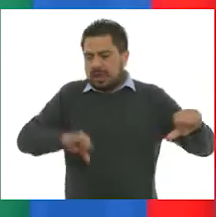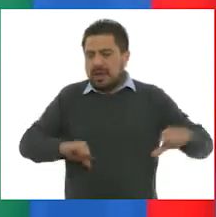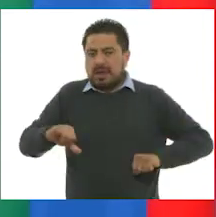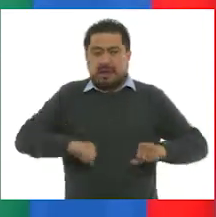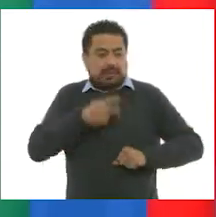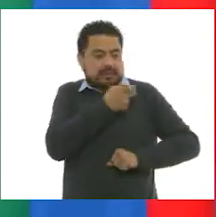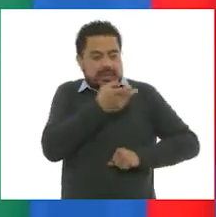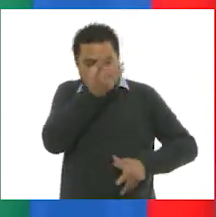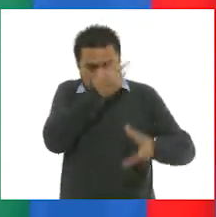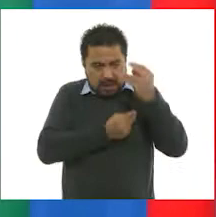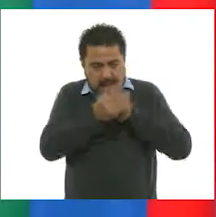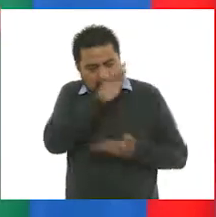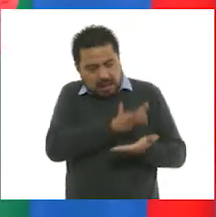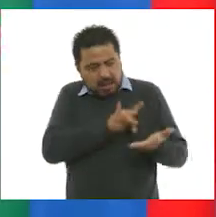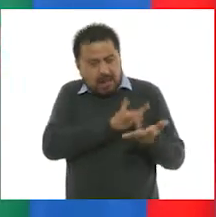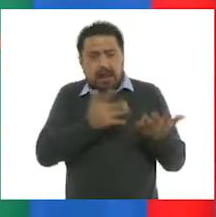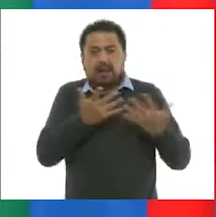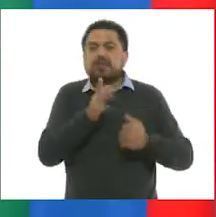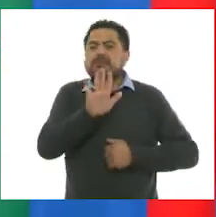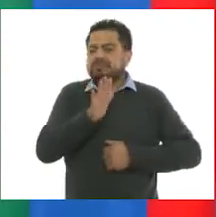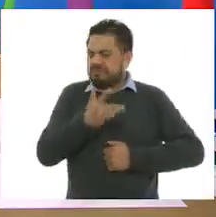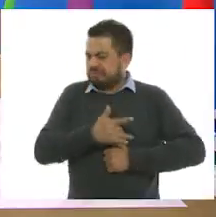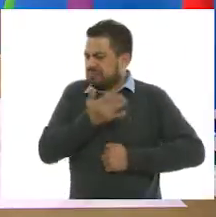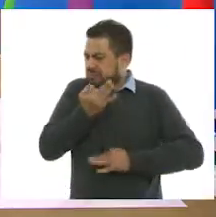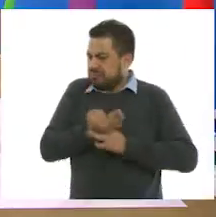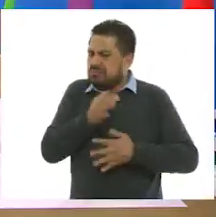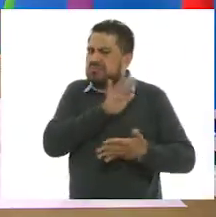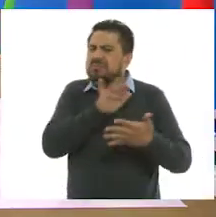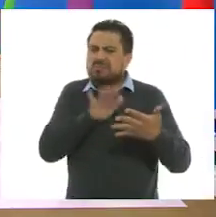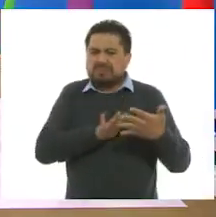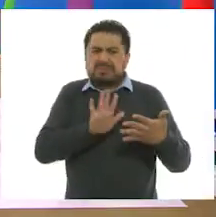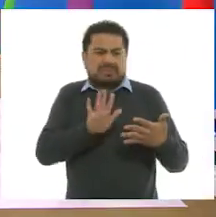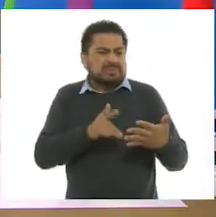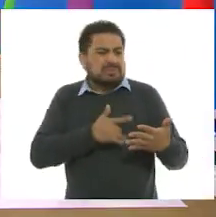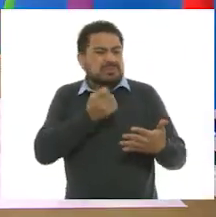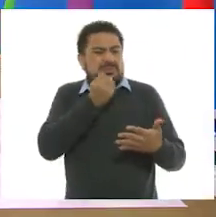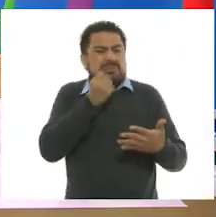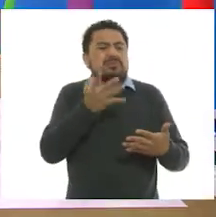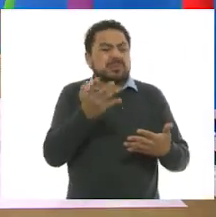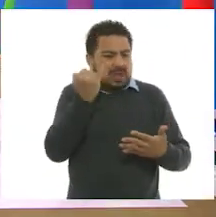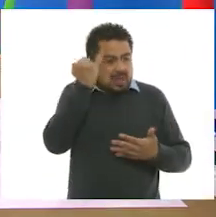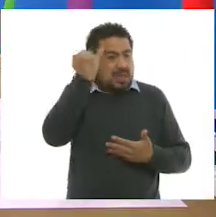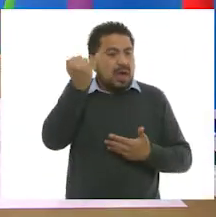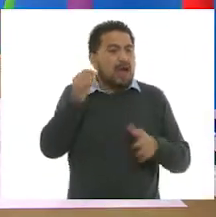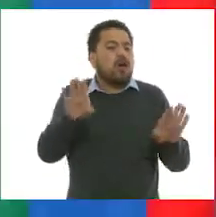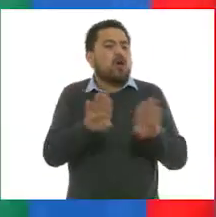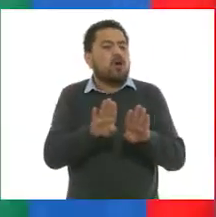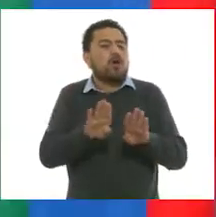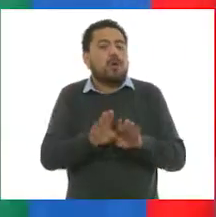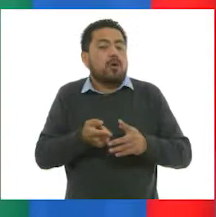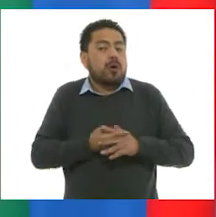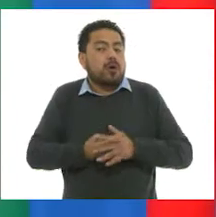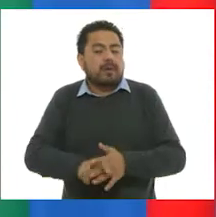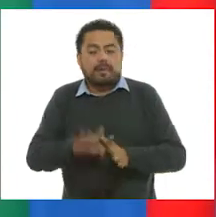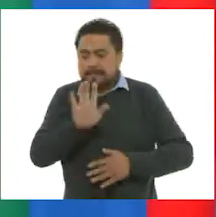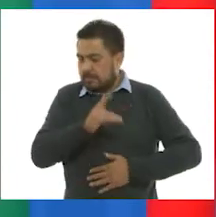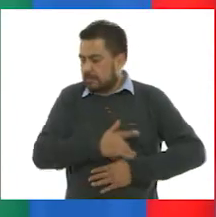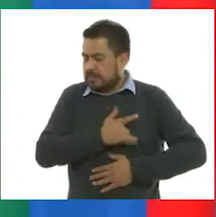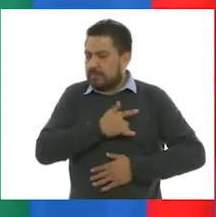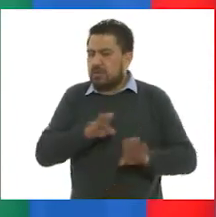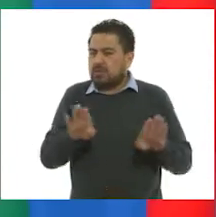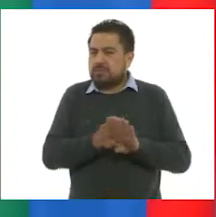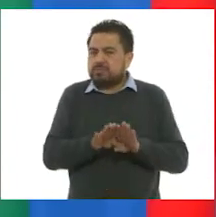ellos aprendían a hacer. ¿Qué les parece la idea? ¡Uy, maestra! Me parece genial la idea. ¿Cómo empezamos? Y para sentirnos